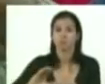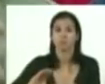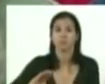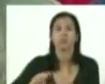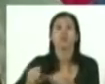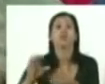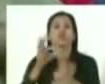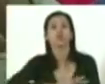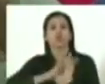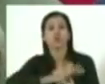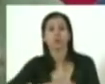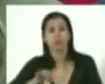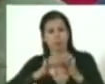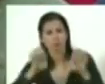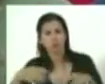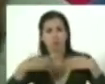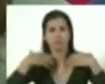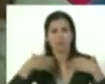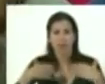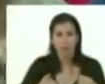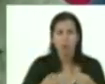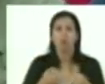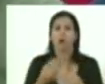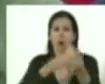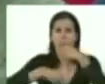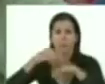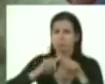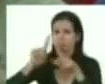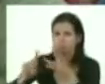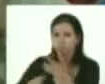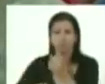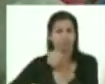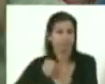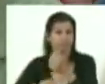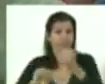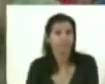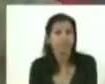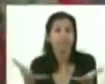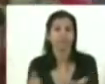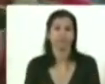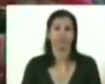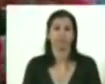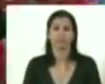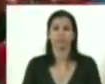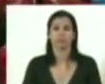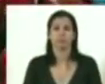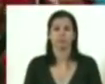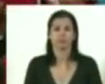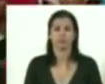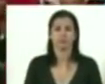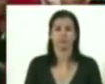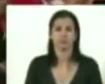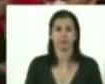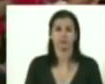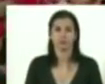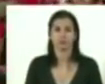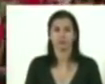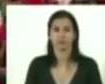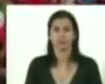inversión social para seguir elevando la calidad en la educación, en la salud, en